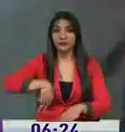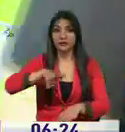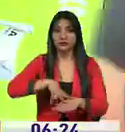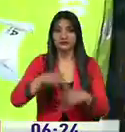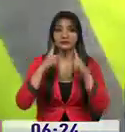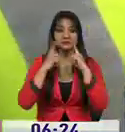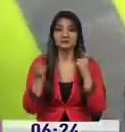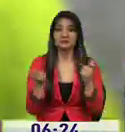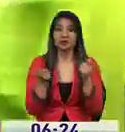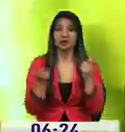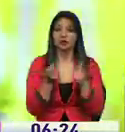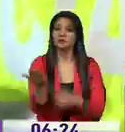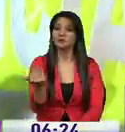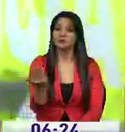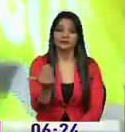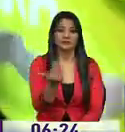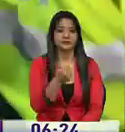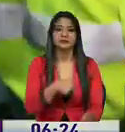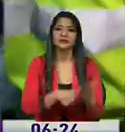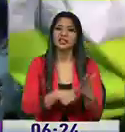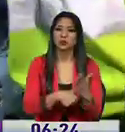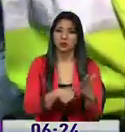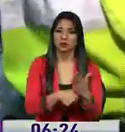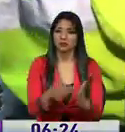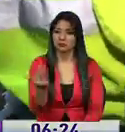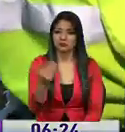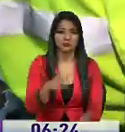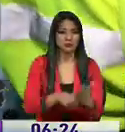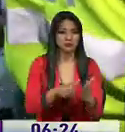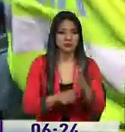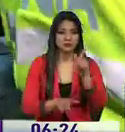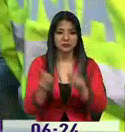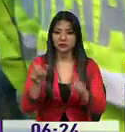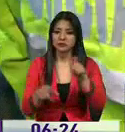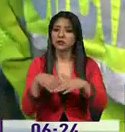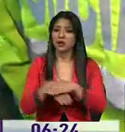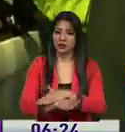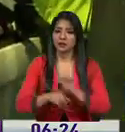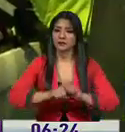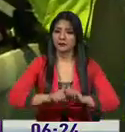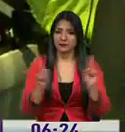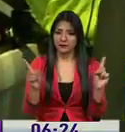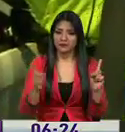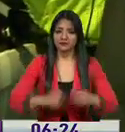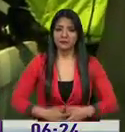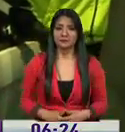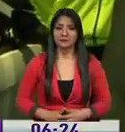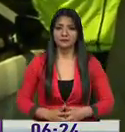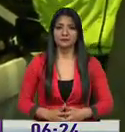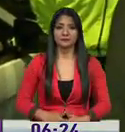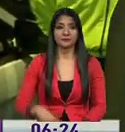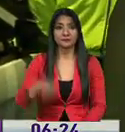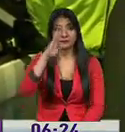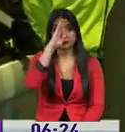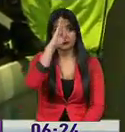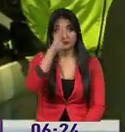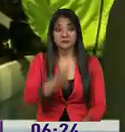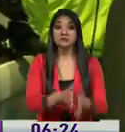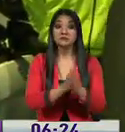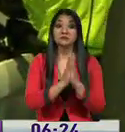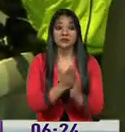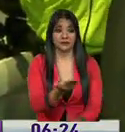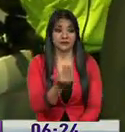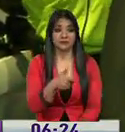control de documentos a las personas que se encontraban en los diferentes locales. Lo que la Policía Nacional solicita es el documento